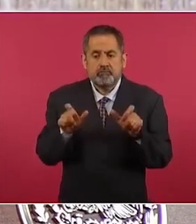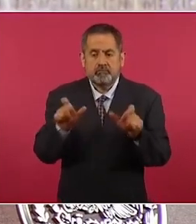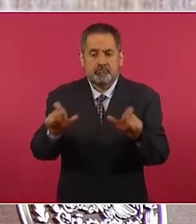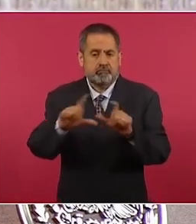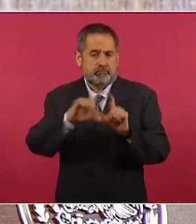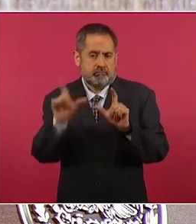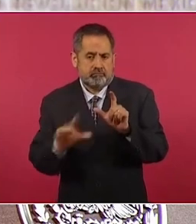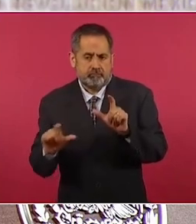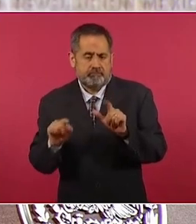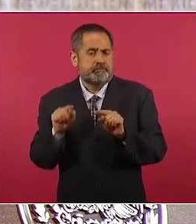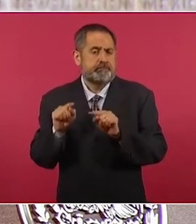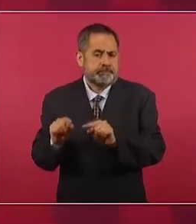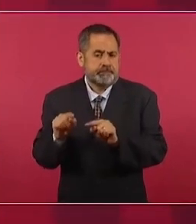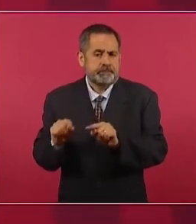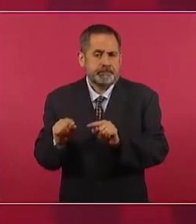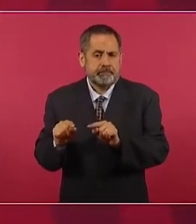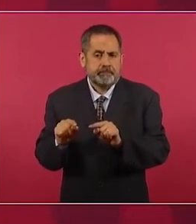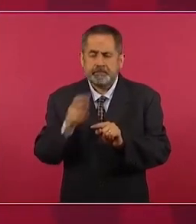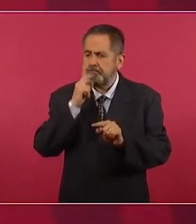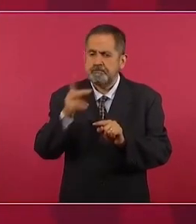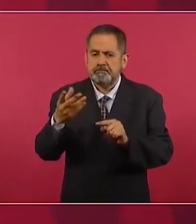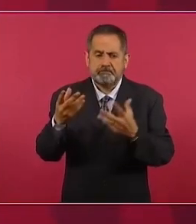Nacional dependa